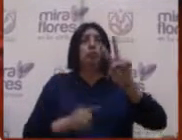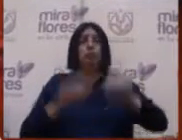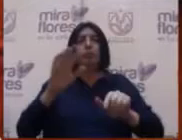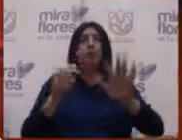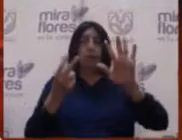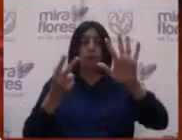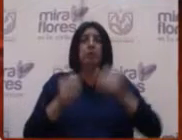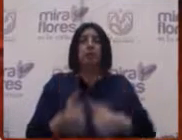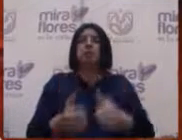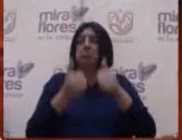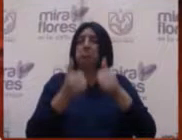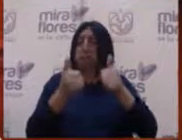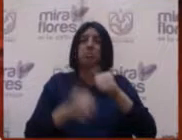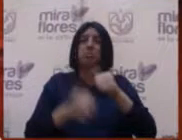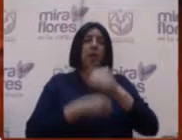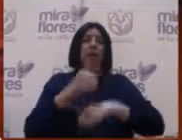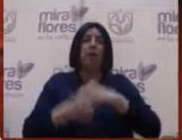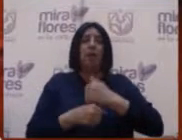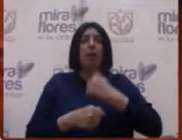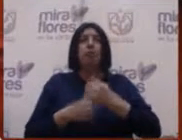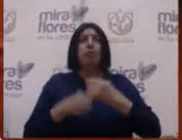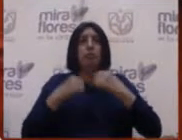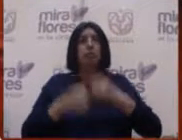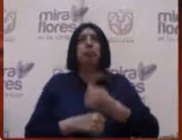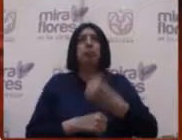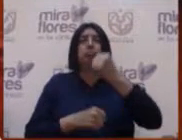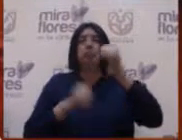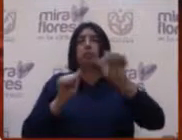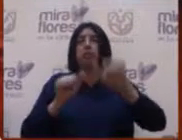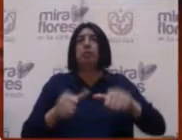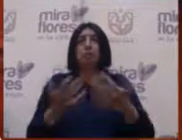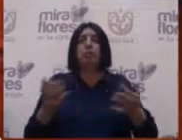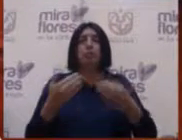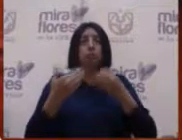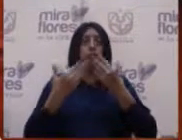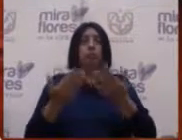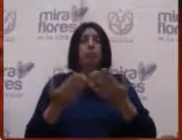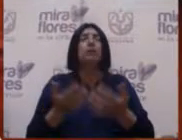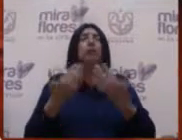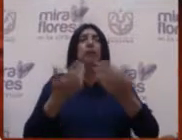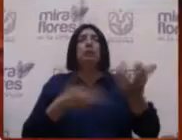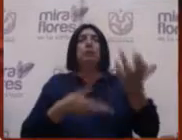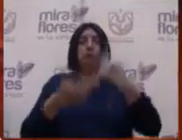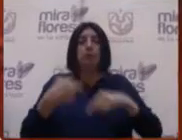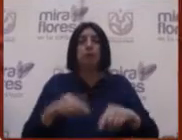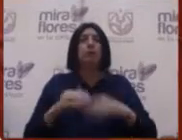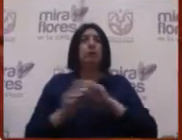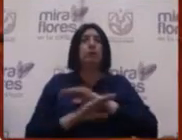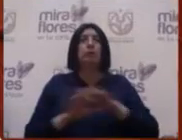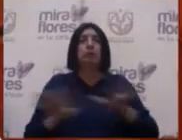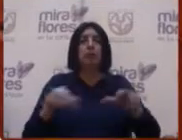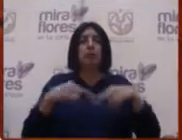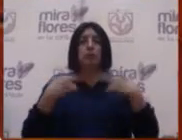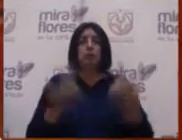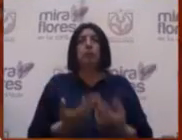2017, un año de mucho éxito y de muchas cosas buenas. Muchas gracias por su presencia y se levanta la sesión.